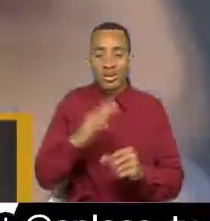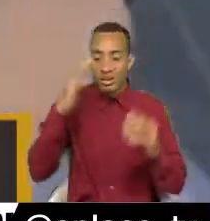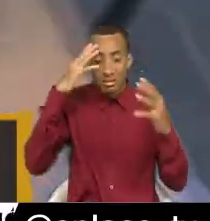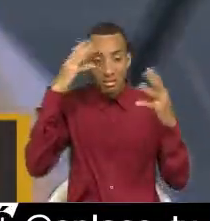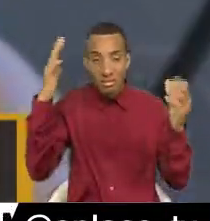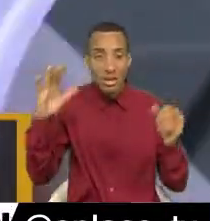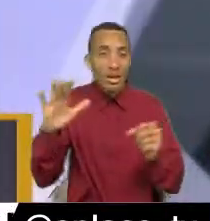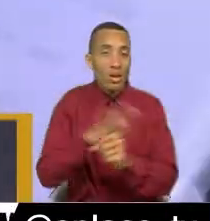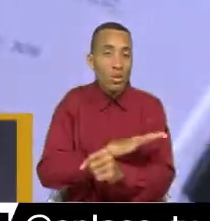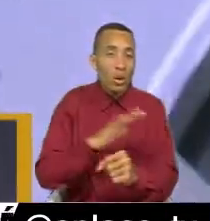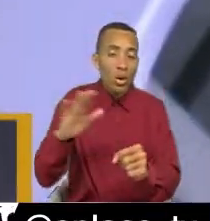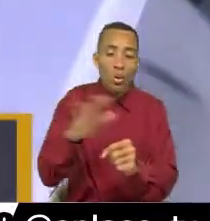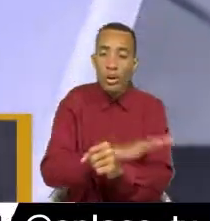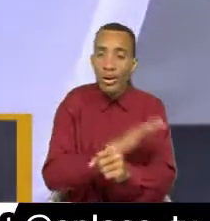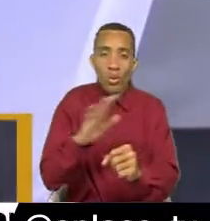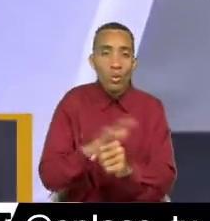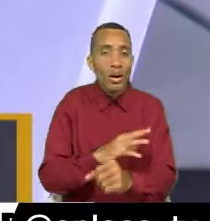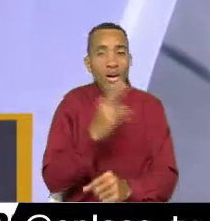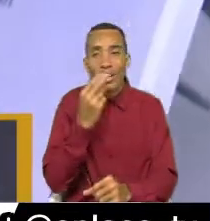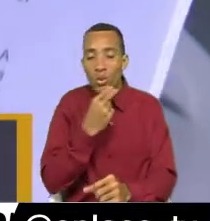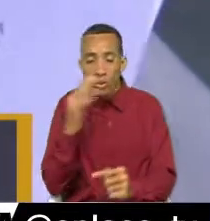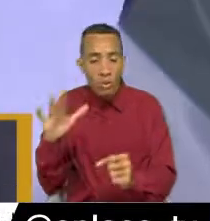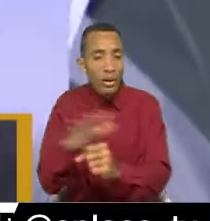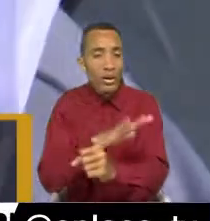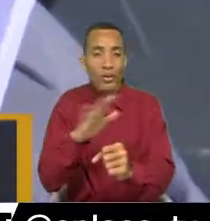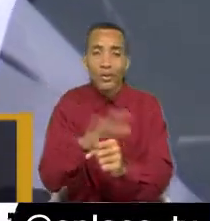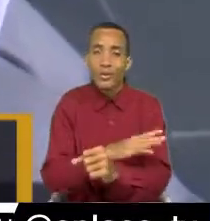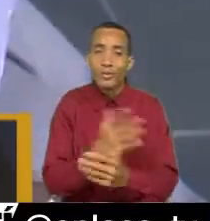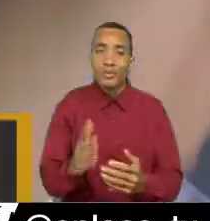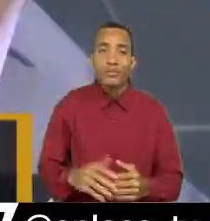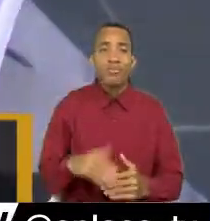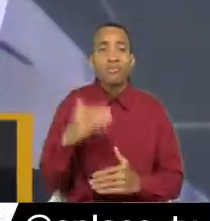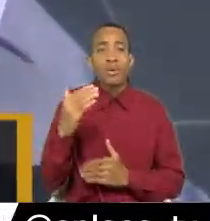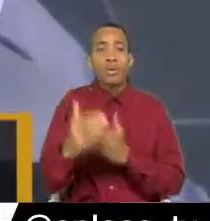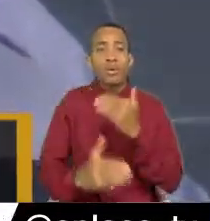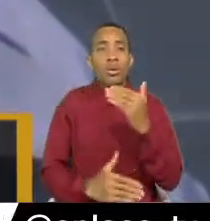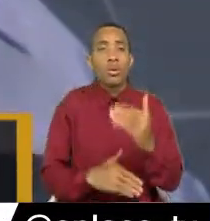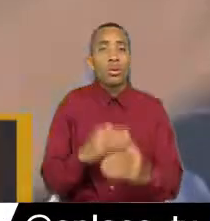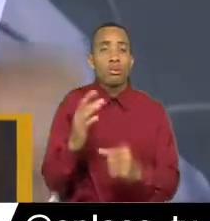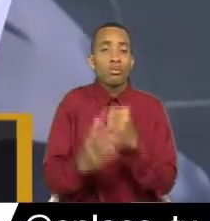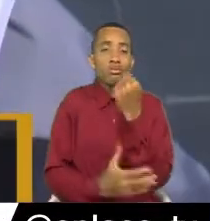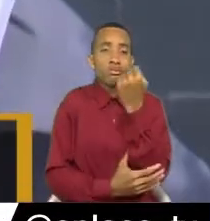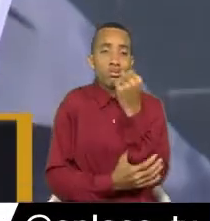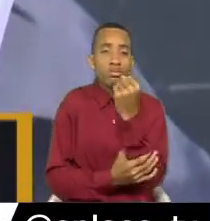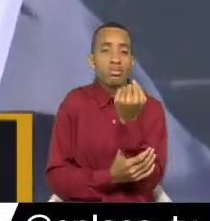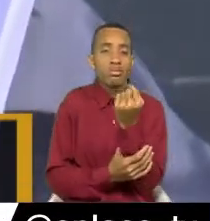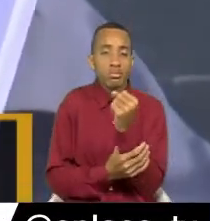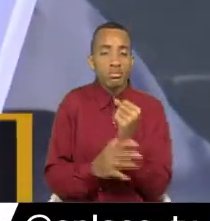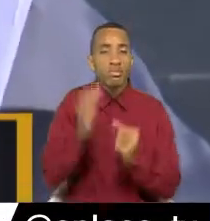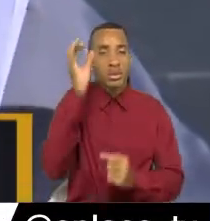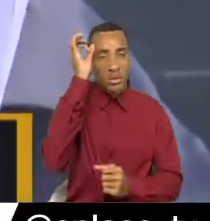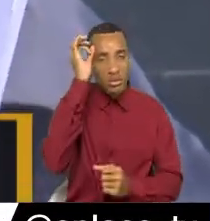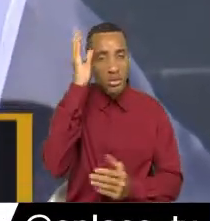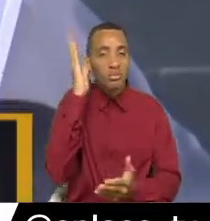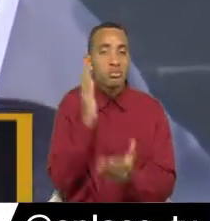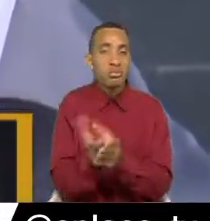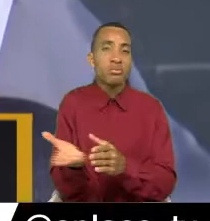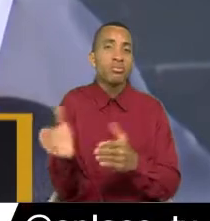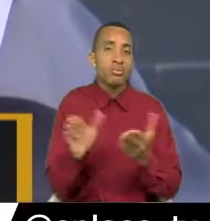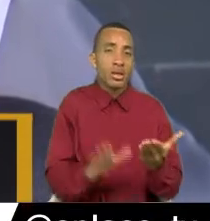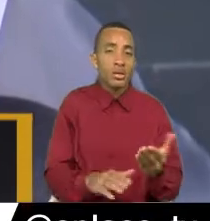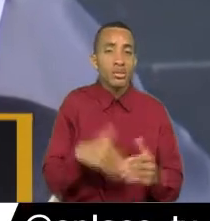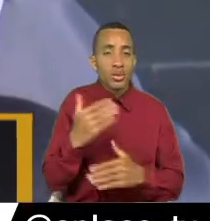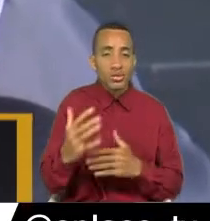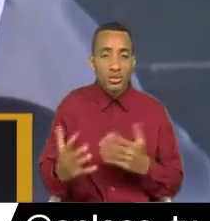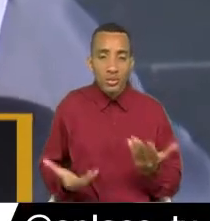no tienen agenda, y mientras uno no da esa cita, uno se va a morir, porque entre más días la enfermedad va avanzando. Entonces en ese